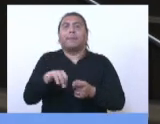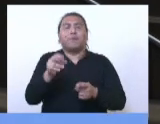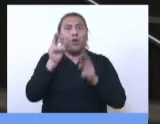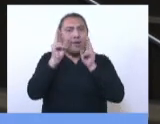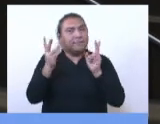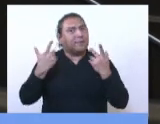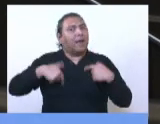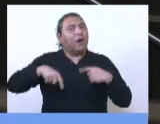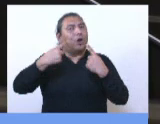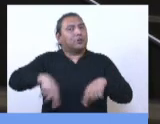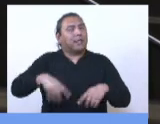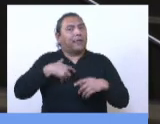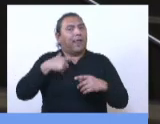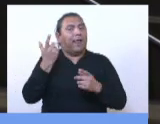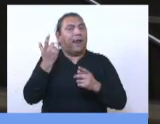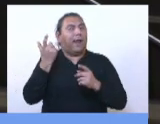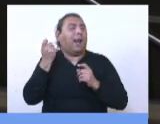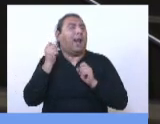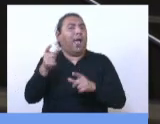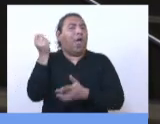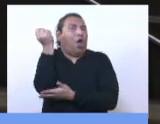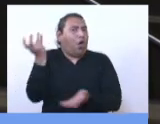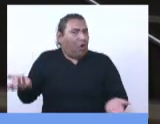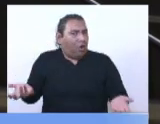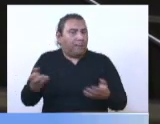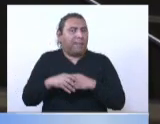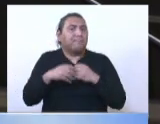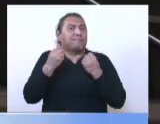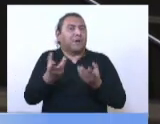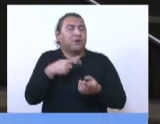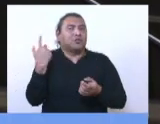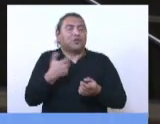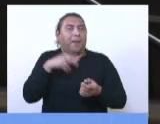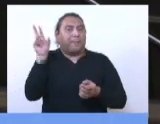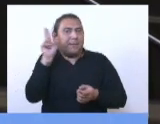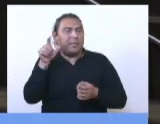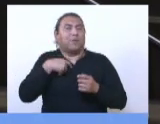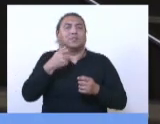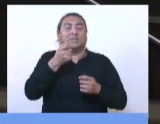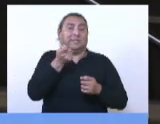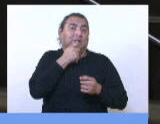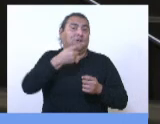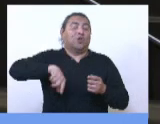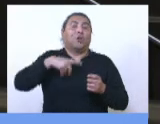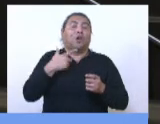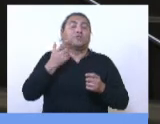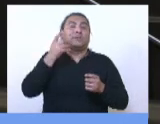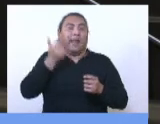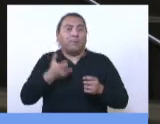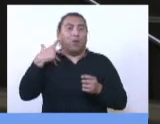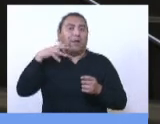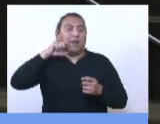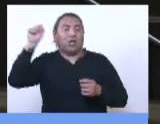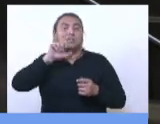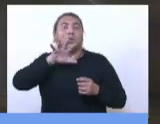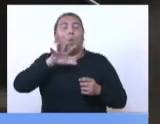integralidad económica porque si nosotros permitimos que nosotros agregamos una inflación del 56%